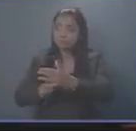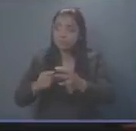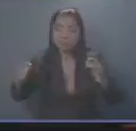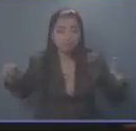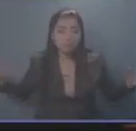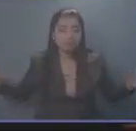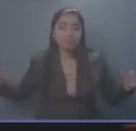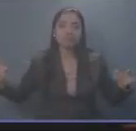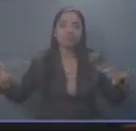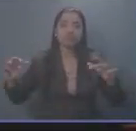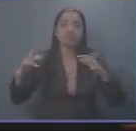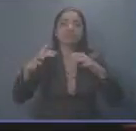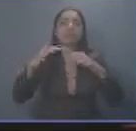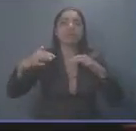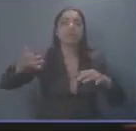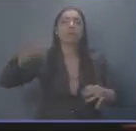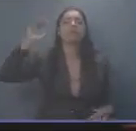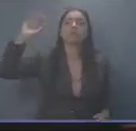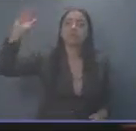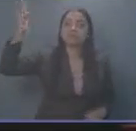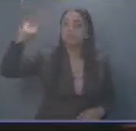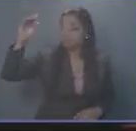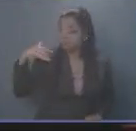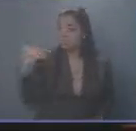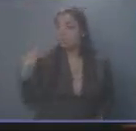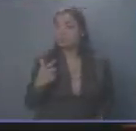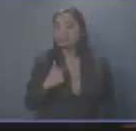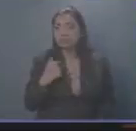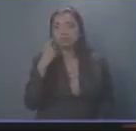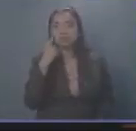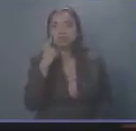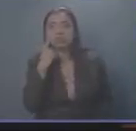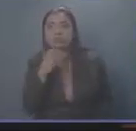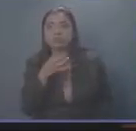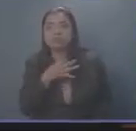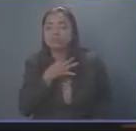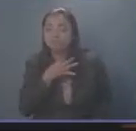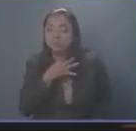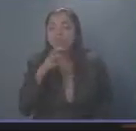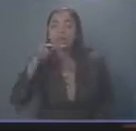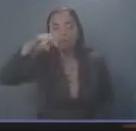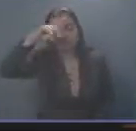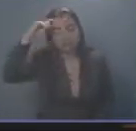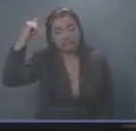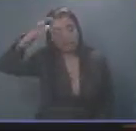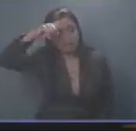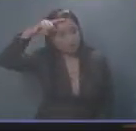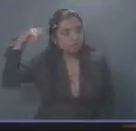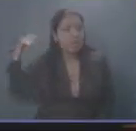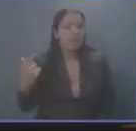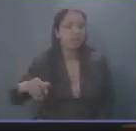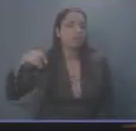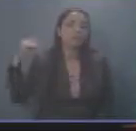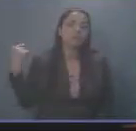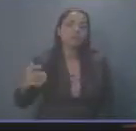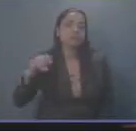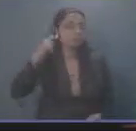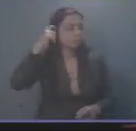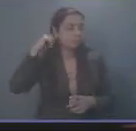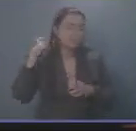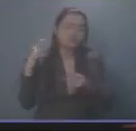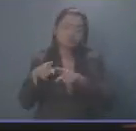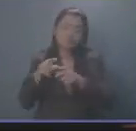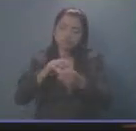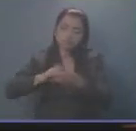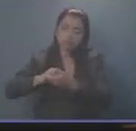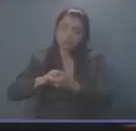convención nacional. Ahí pudimos conocer el maravilloso trabajo que están realizando nuestros compatriotas organizados en Estados